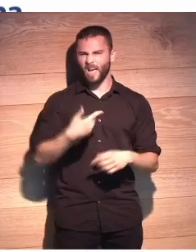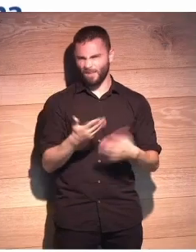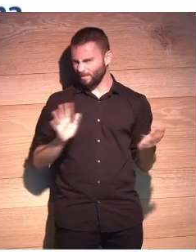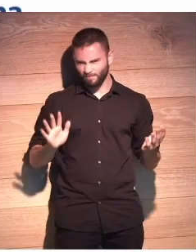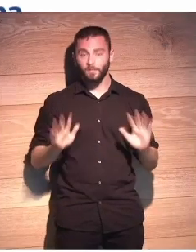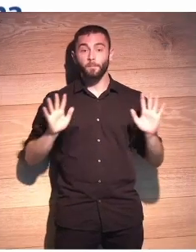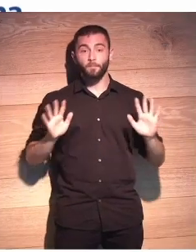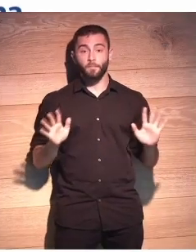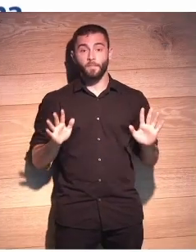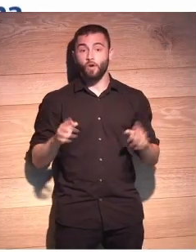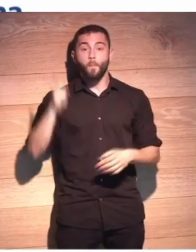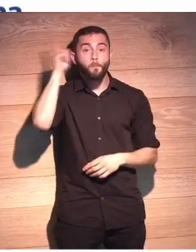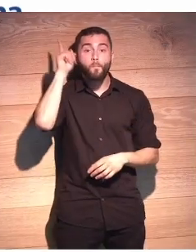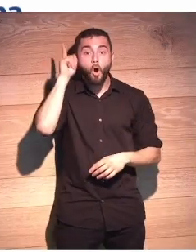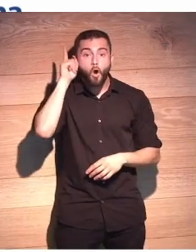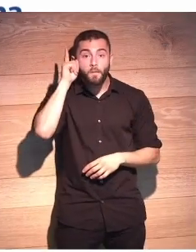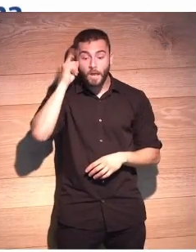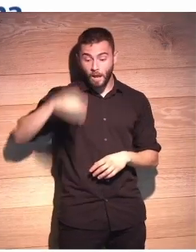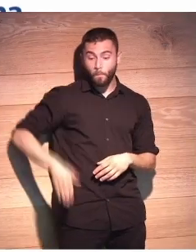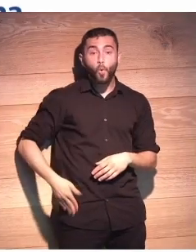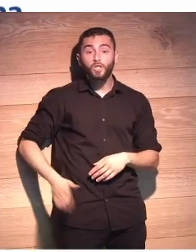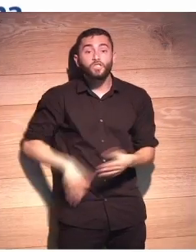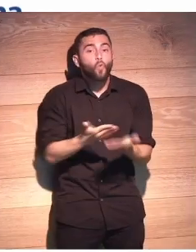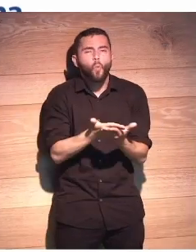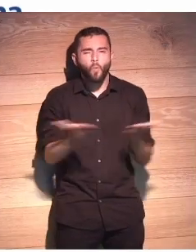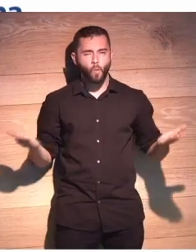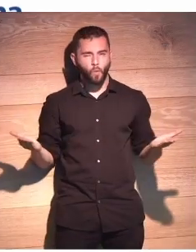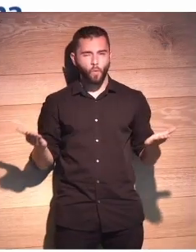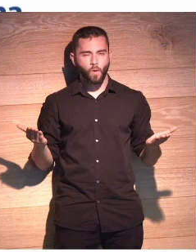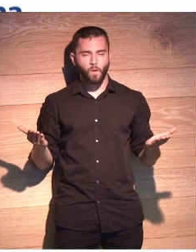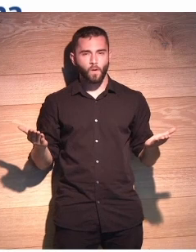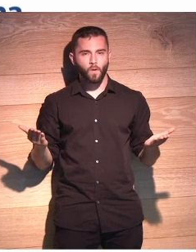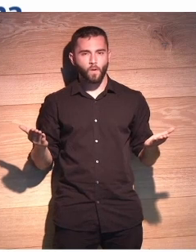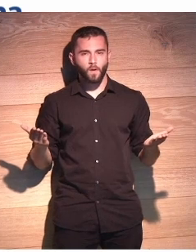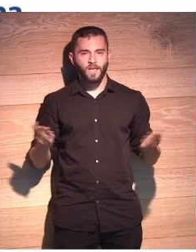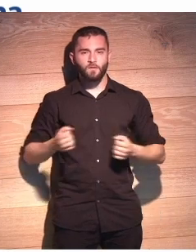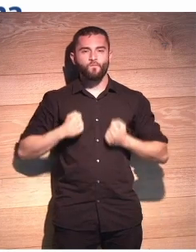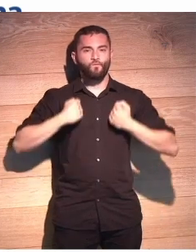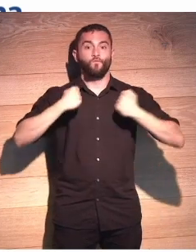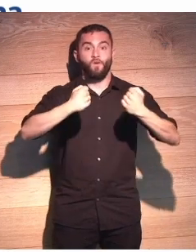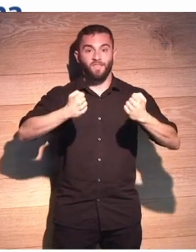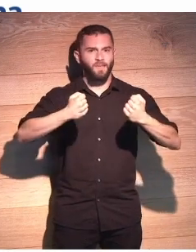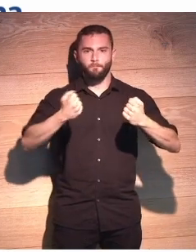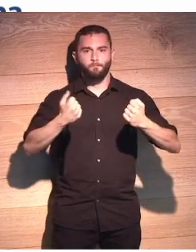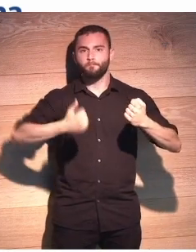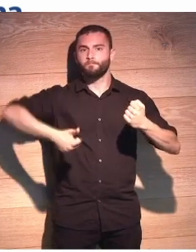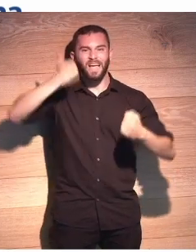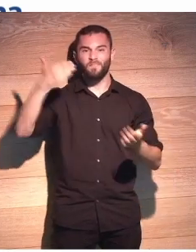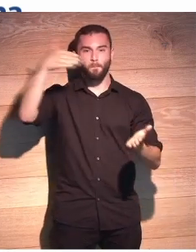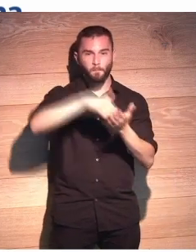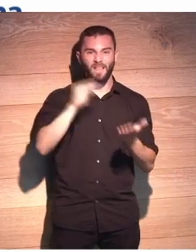que cualquier móvil que tengáis ahora en el bolsillo es miles de veces más potente que